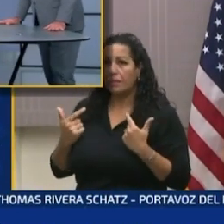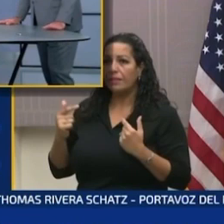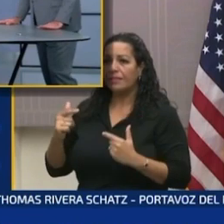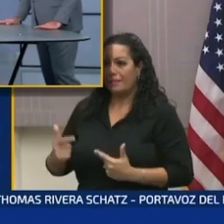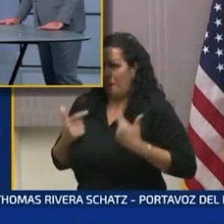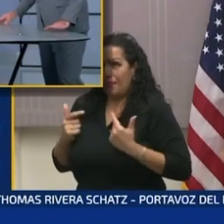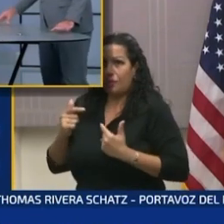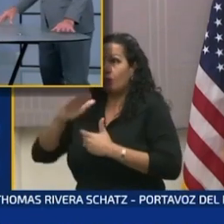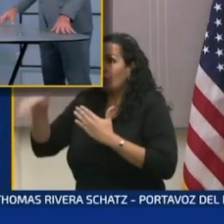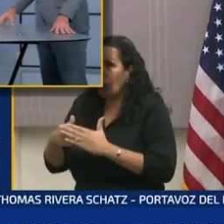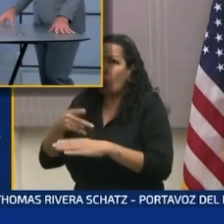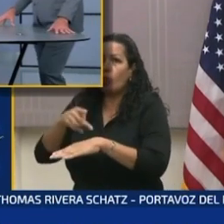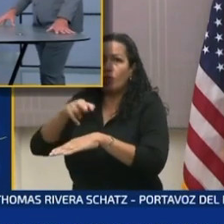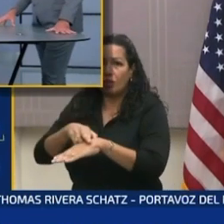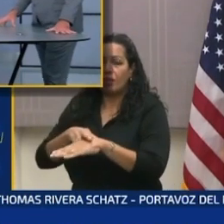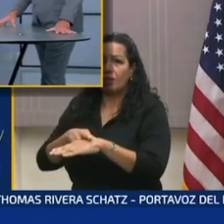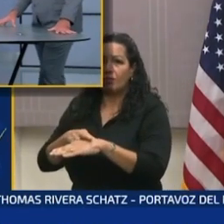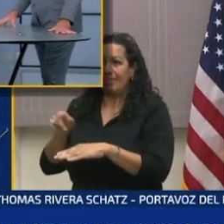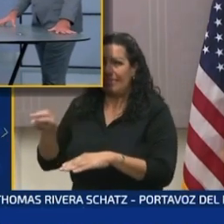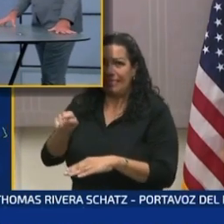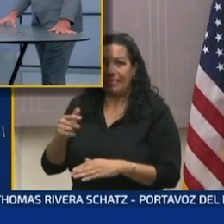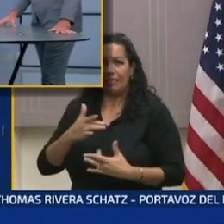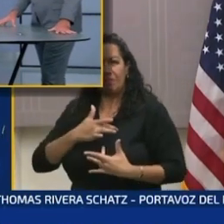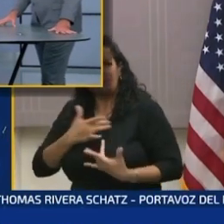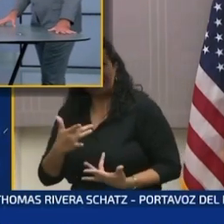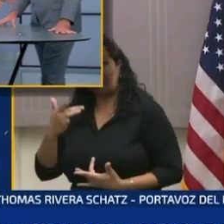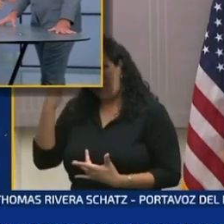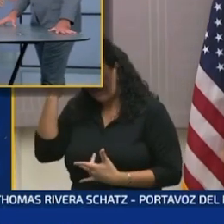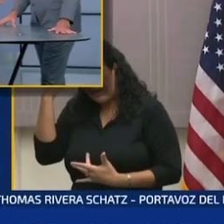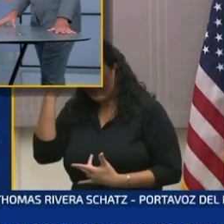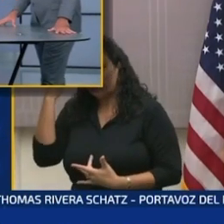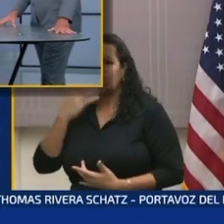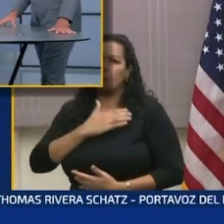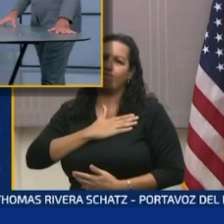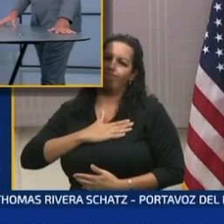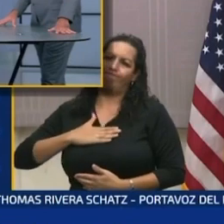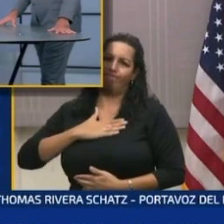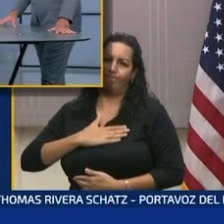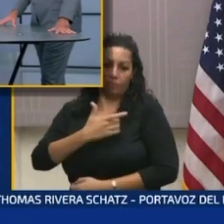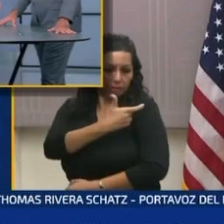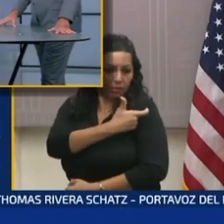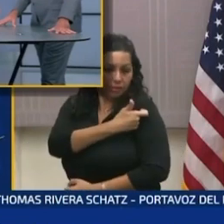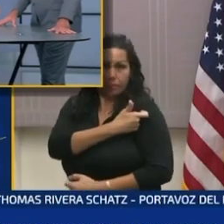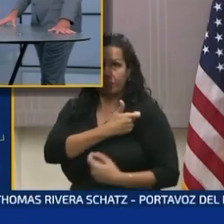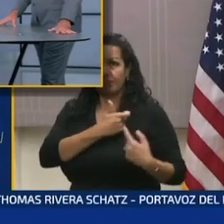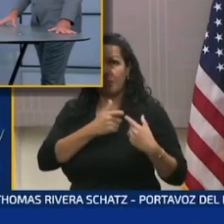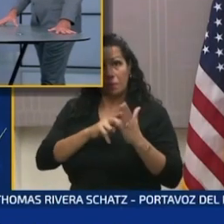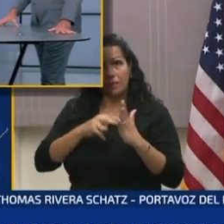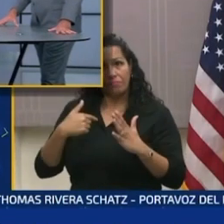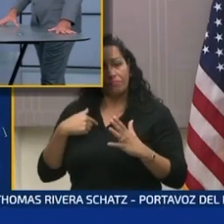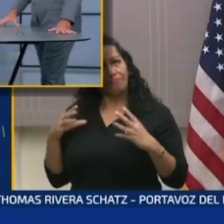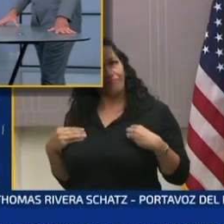como presidente y ya fue confirmado como presidente de la Junta de Gobierno y se apresta a remover a Efraín Paredes y nombrar a